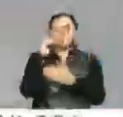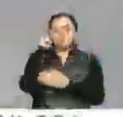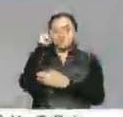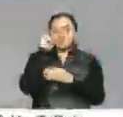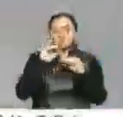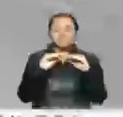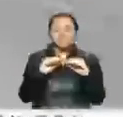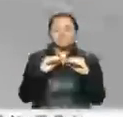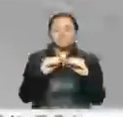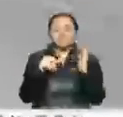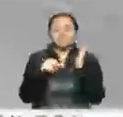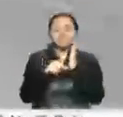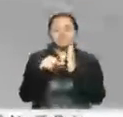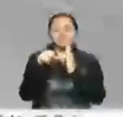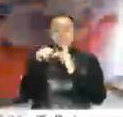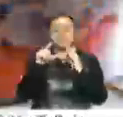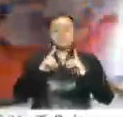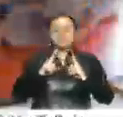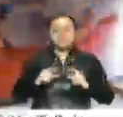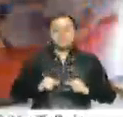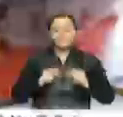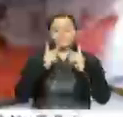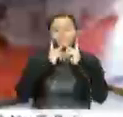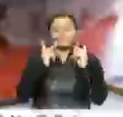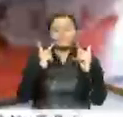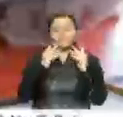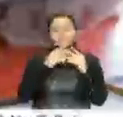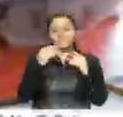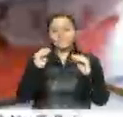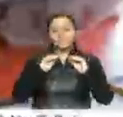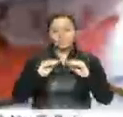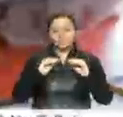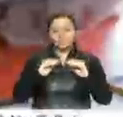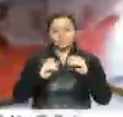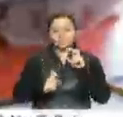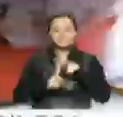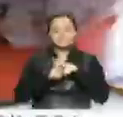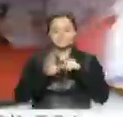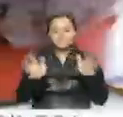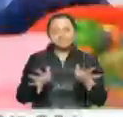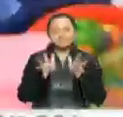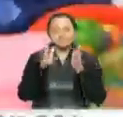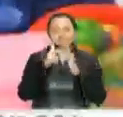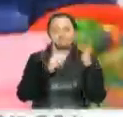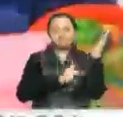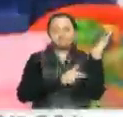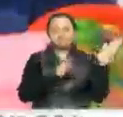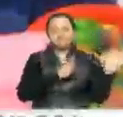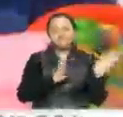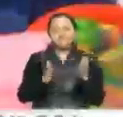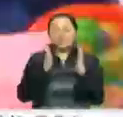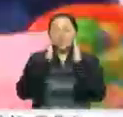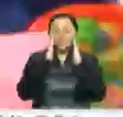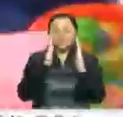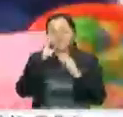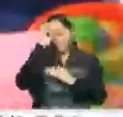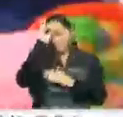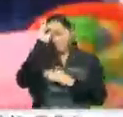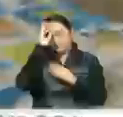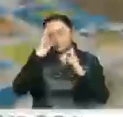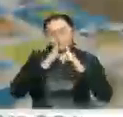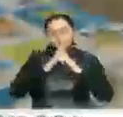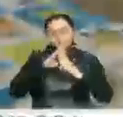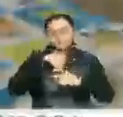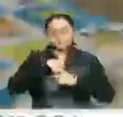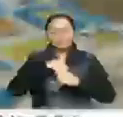educación, los Ministerios de Salud Pública y de Educación impulsaron el programa de atención educativa hospitalaria y domiciliaria,